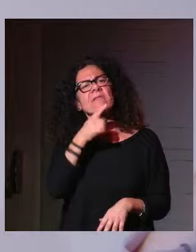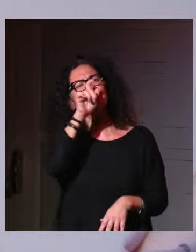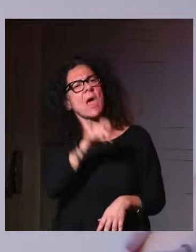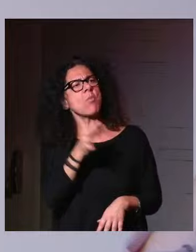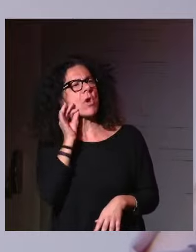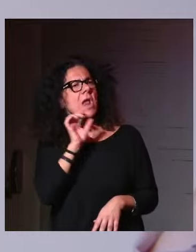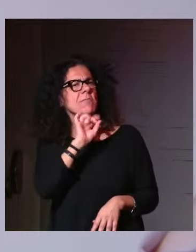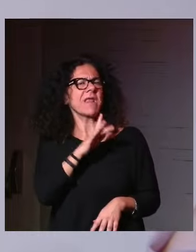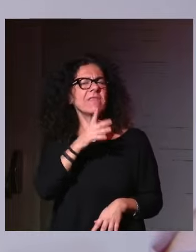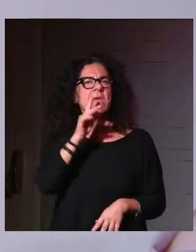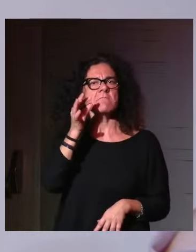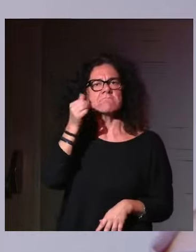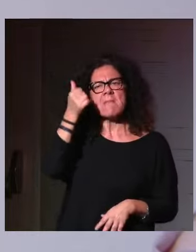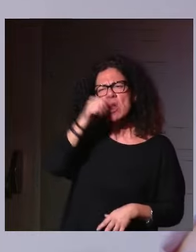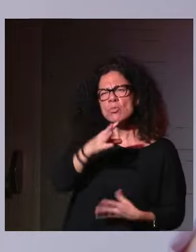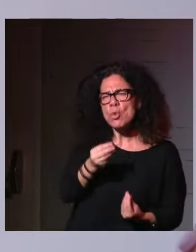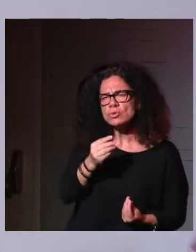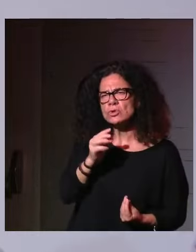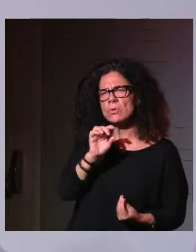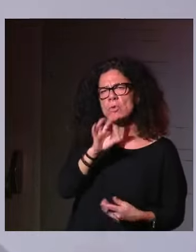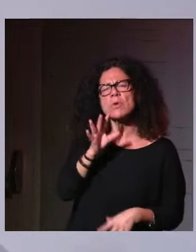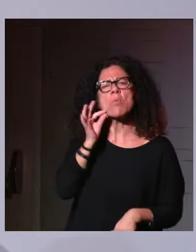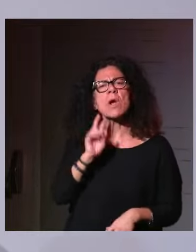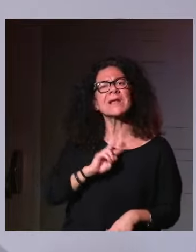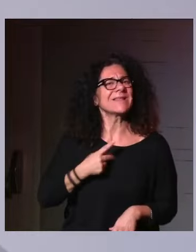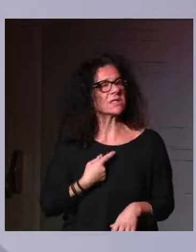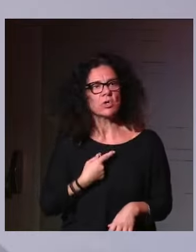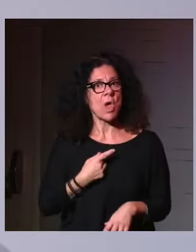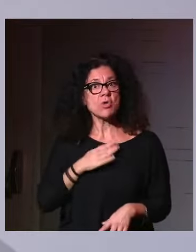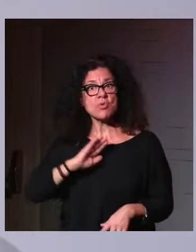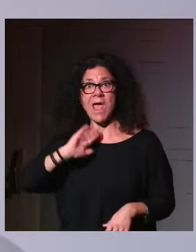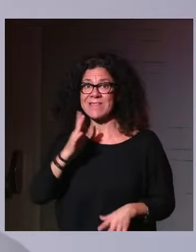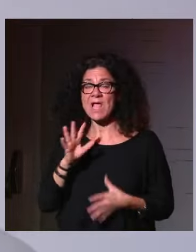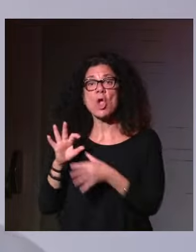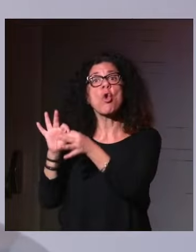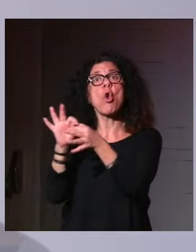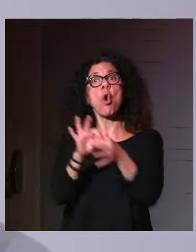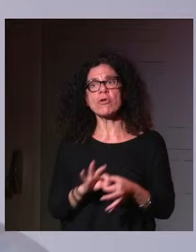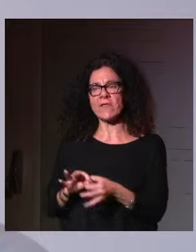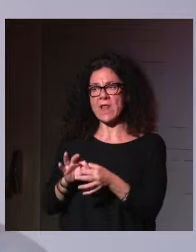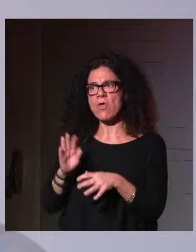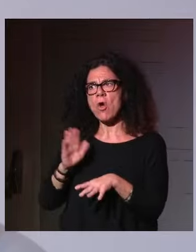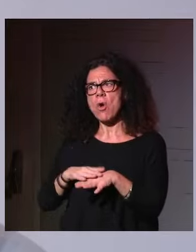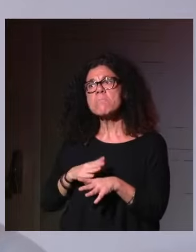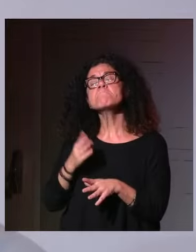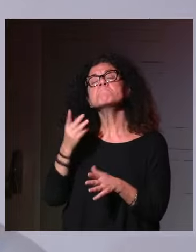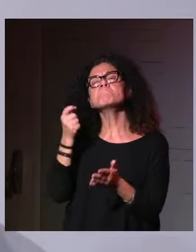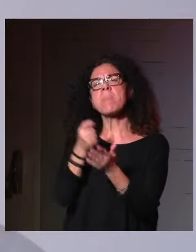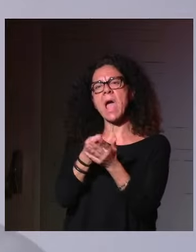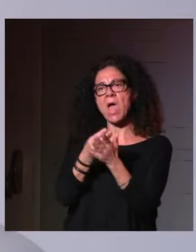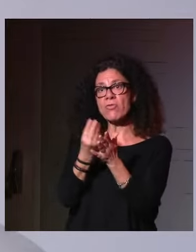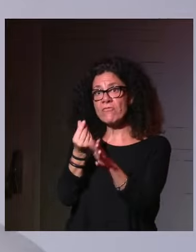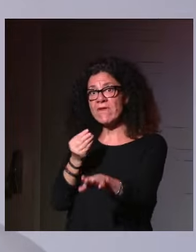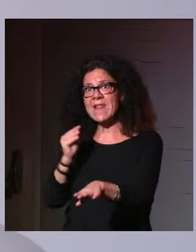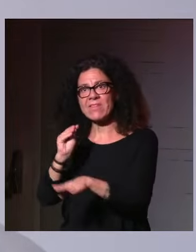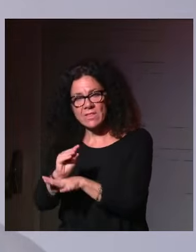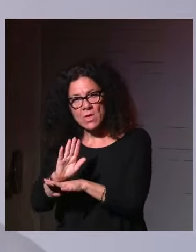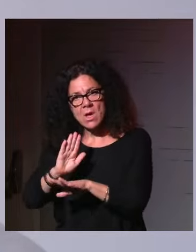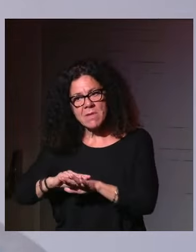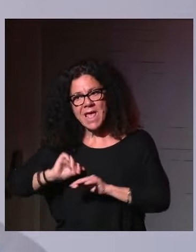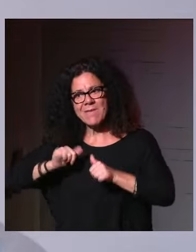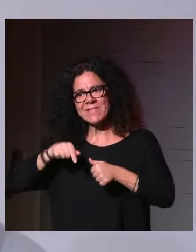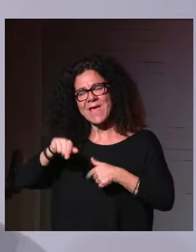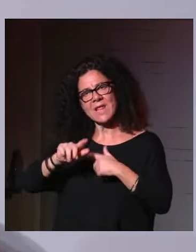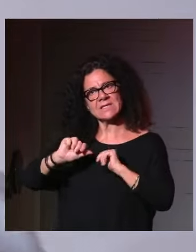debe ser una mujer trans sino que había un ataque coordinado por supuesto pagado y financiado para que empezara esa